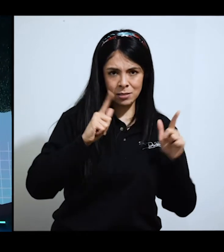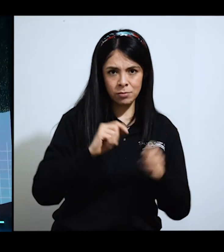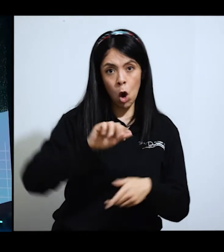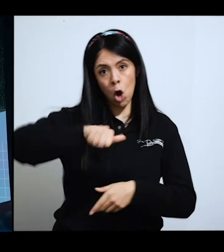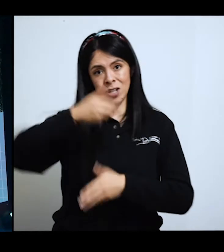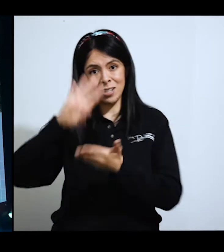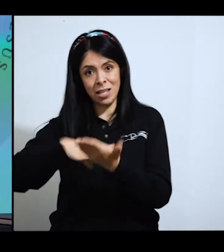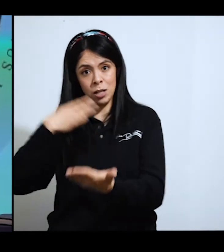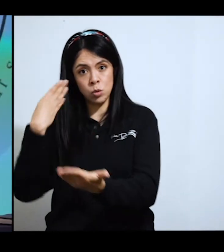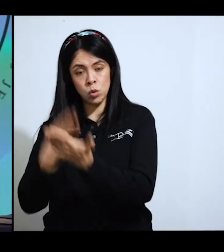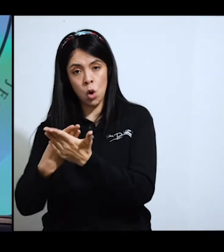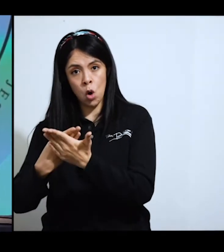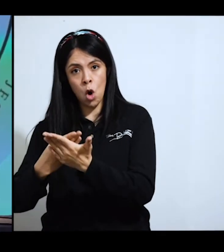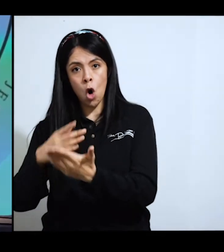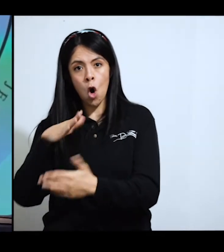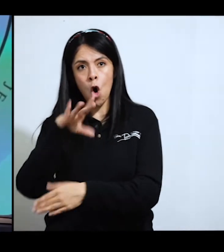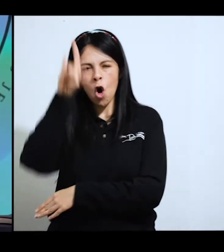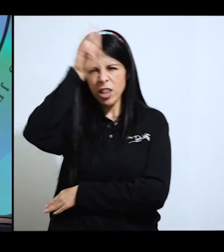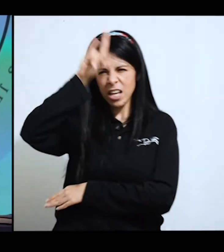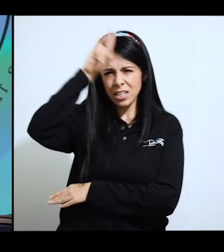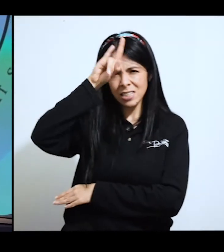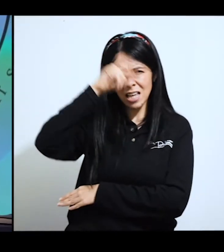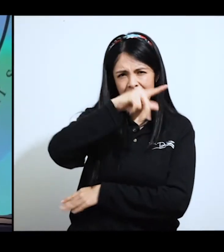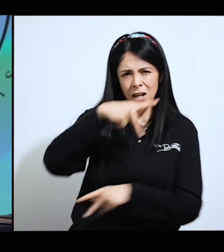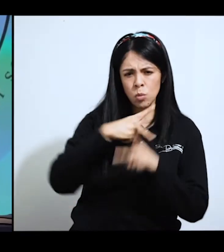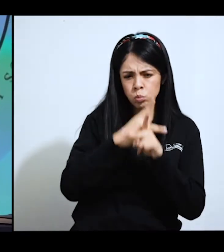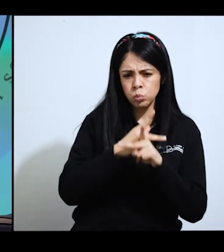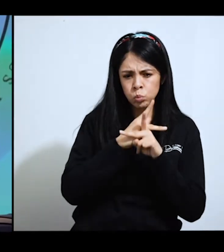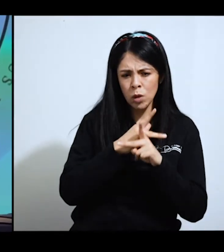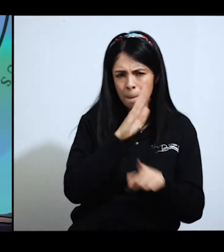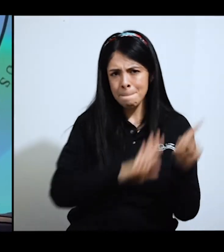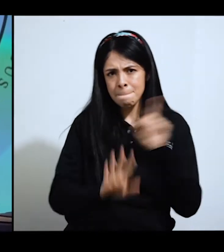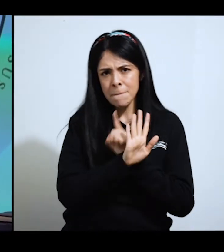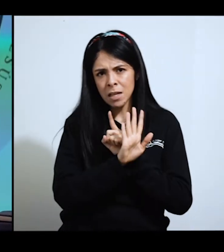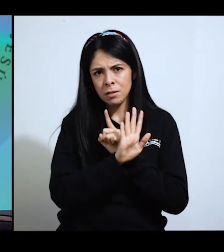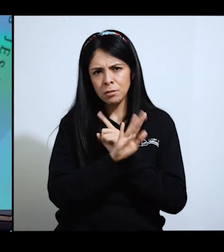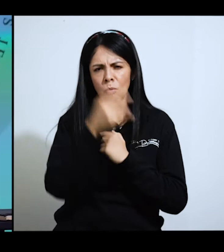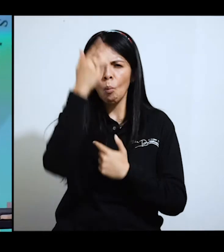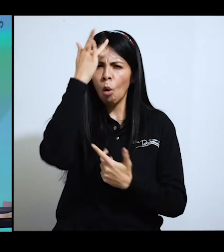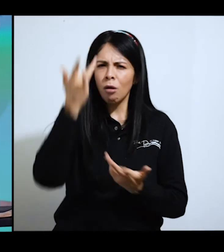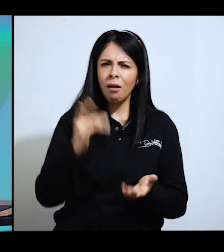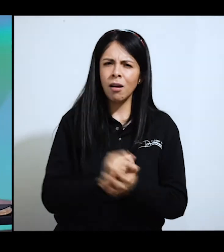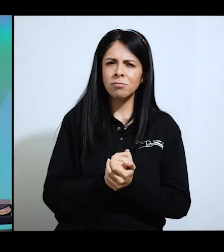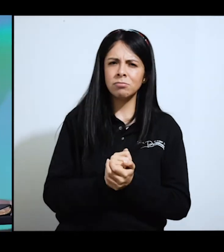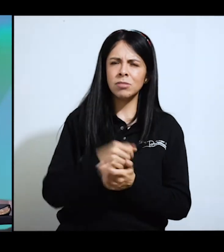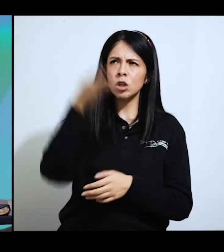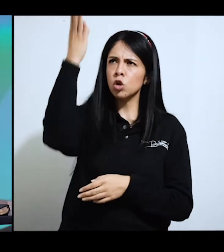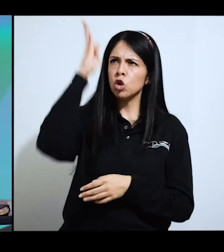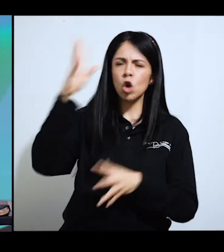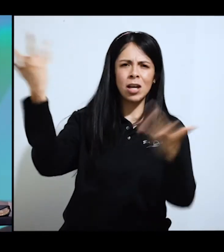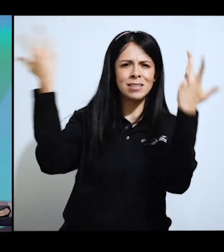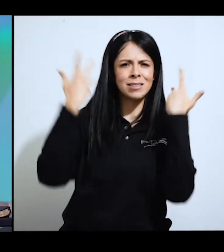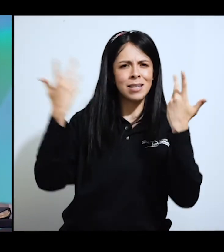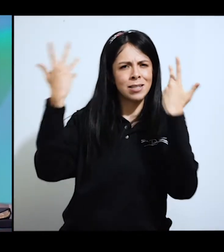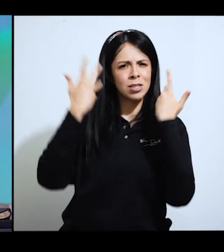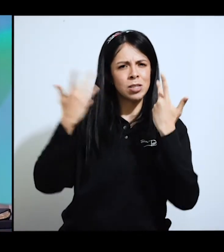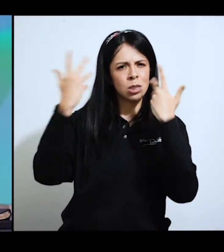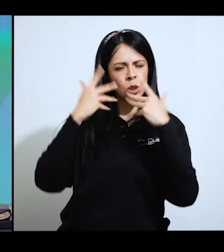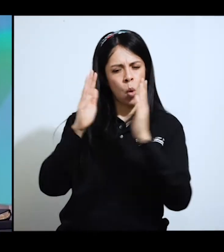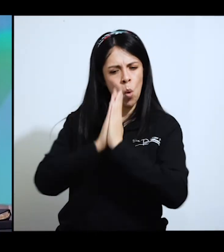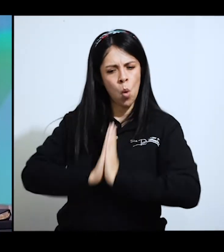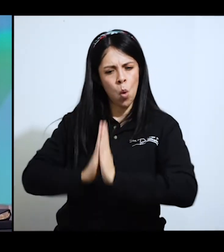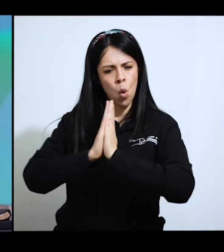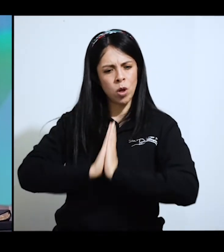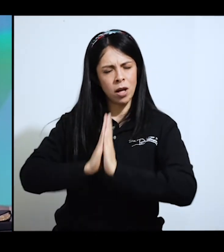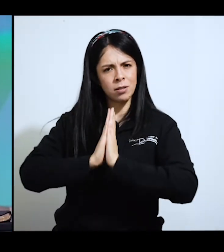pero en otras dice: líbranos del maligno. ¿Por qué el Señor nos enseñó a orar así? ¿Y